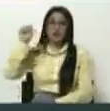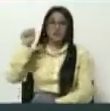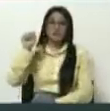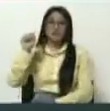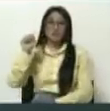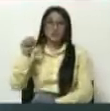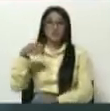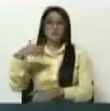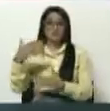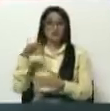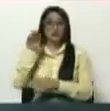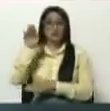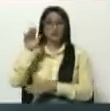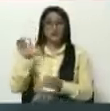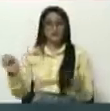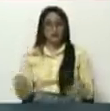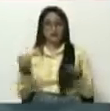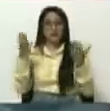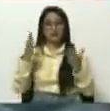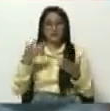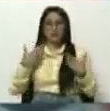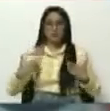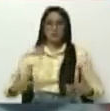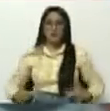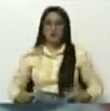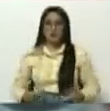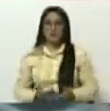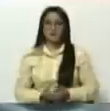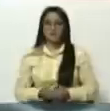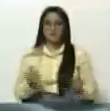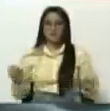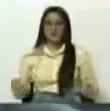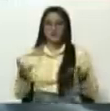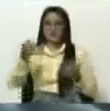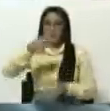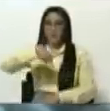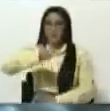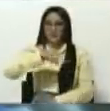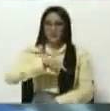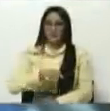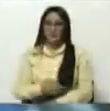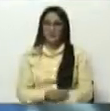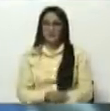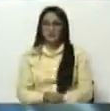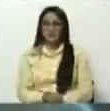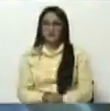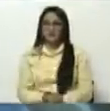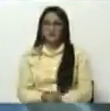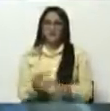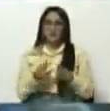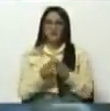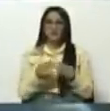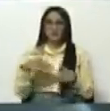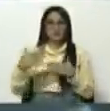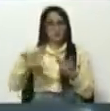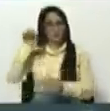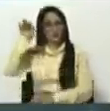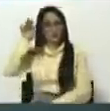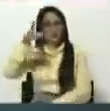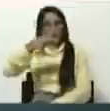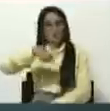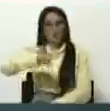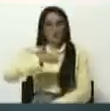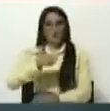viene, que es la salvación del ser humano, es la salvación de ustedes y de todas las generaciones que ustedes